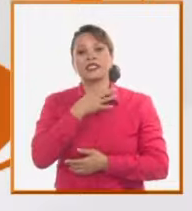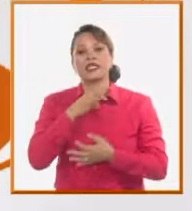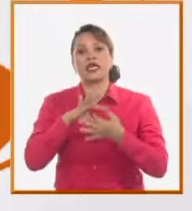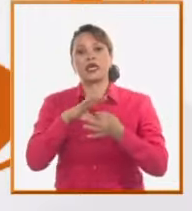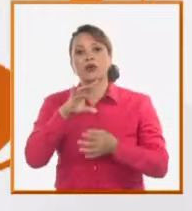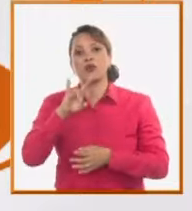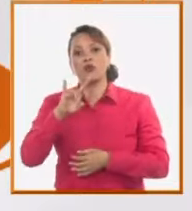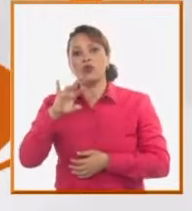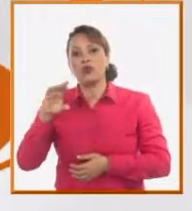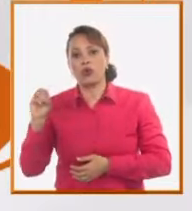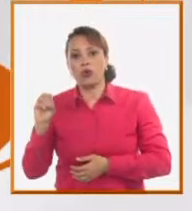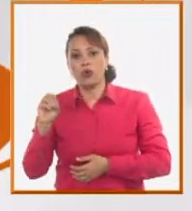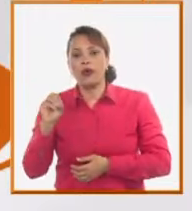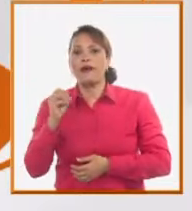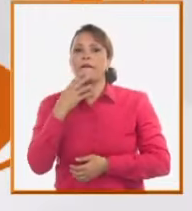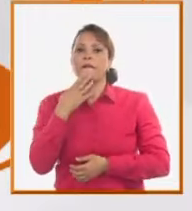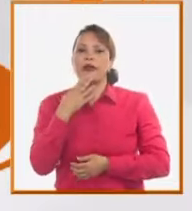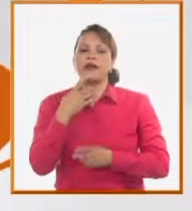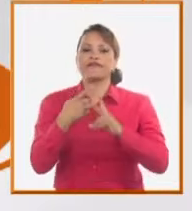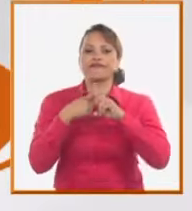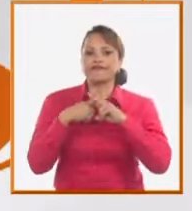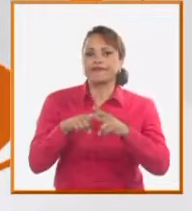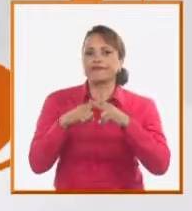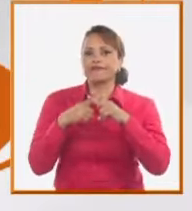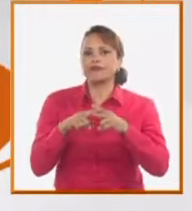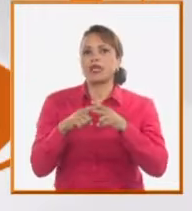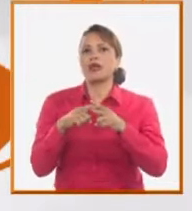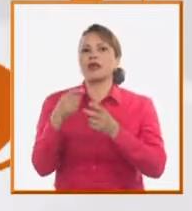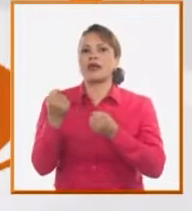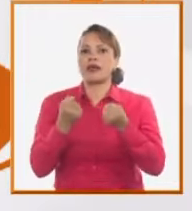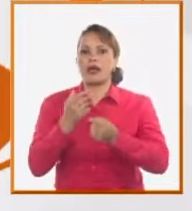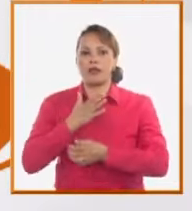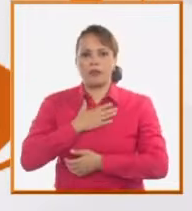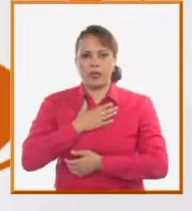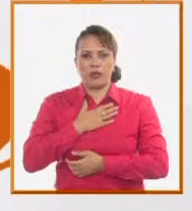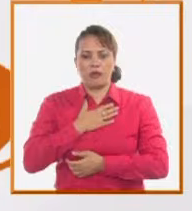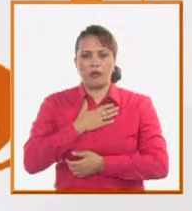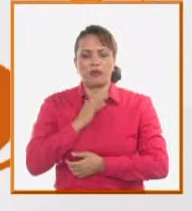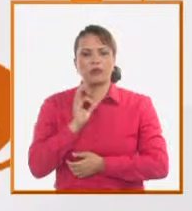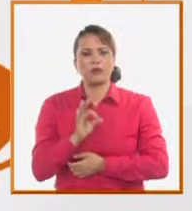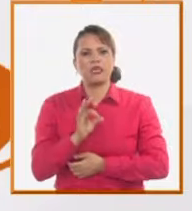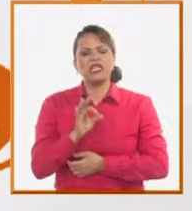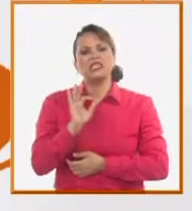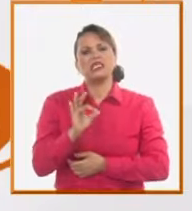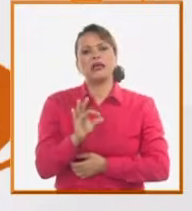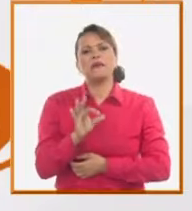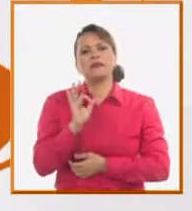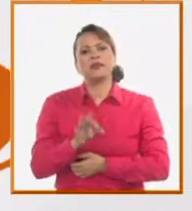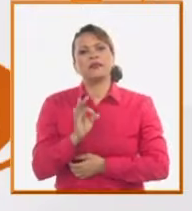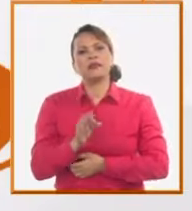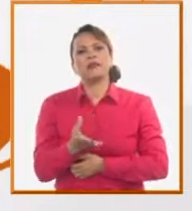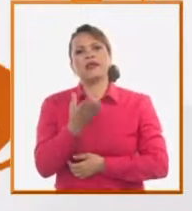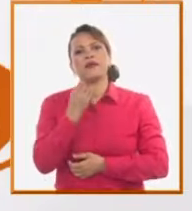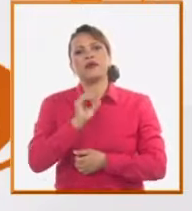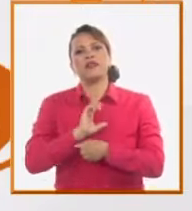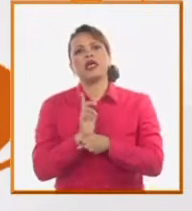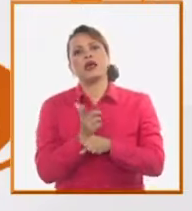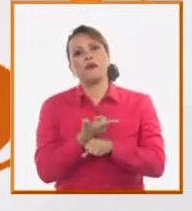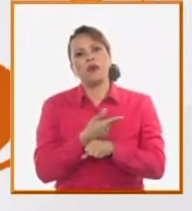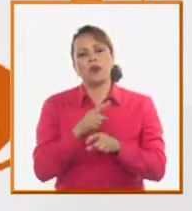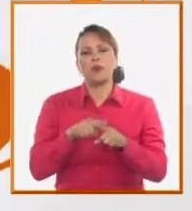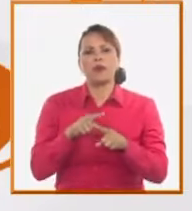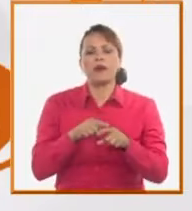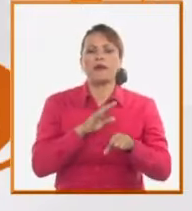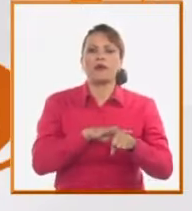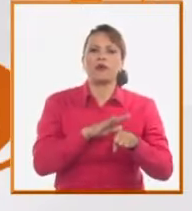auto. Y siempre han dicho, por la demora, que fue por problemas de la pandemia